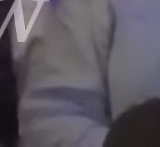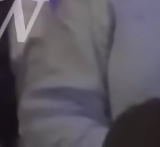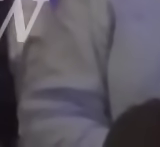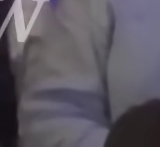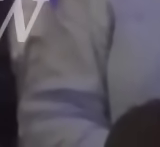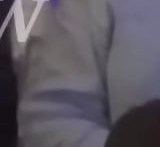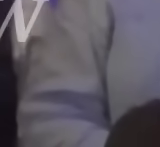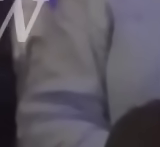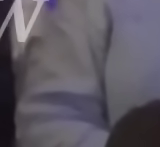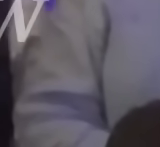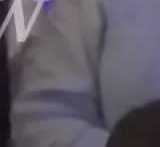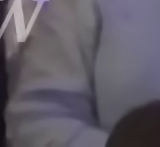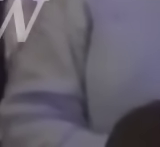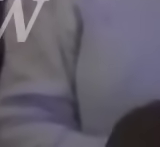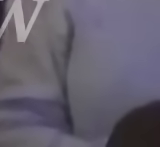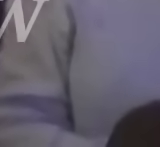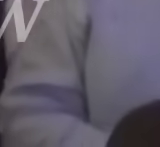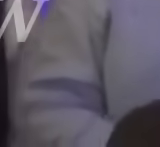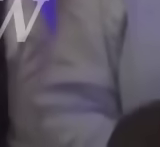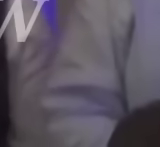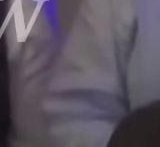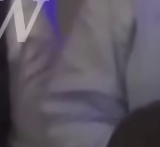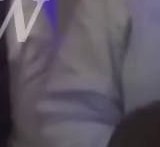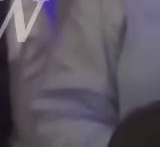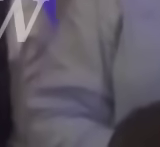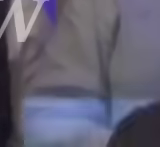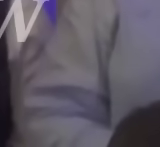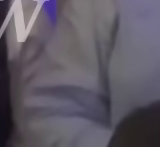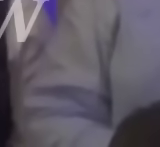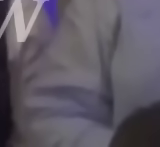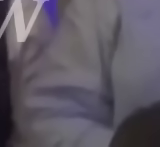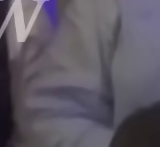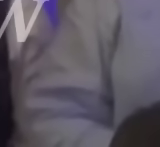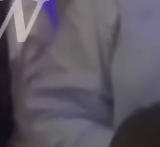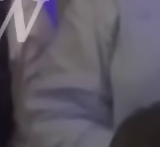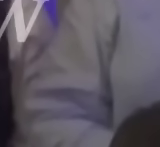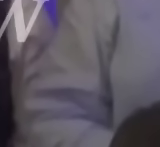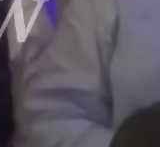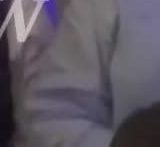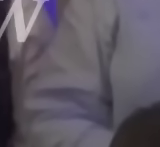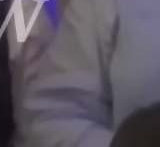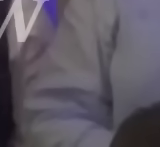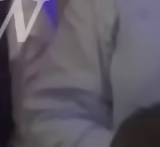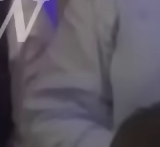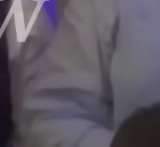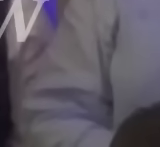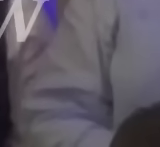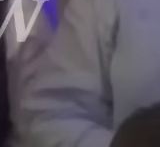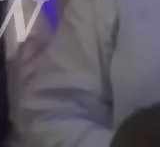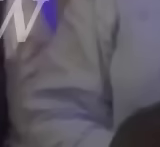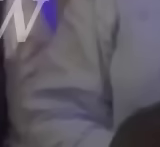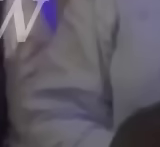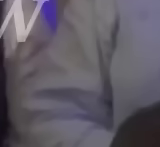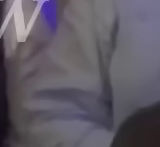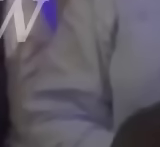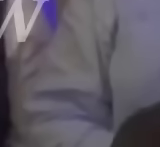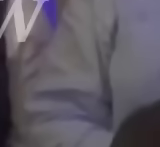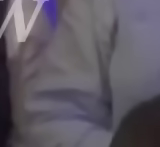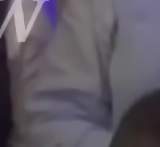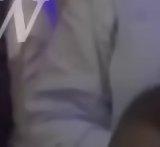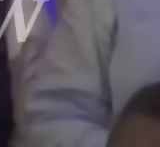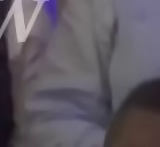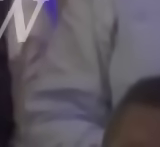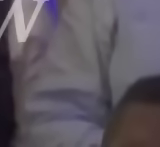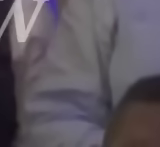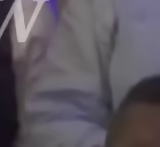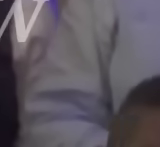que ya usted dijo que para hoy o mañana estarían listos. Por otro lado, también, señor presidente, obviamente queremos preguntarle por el tema haitiano.